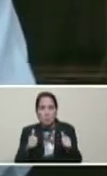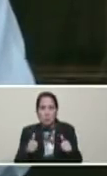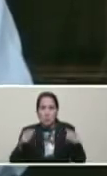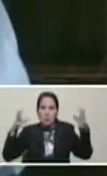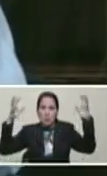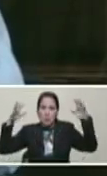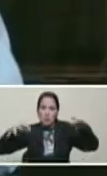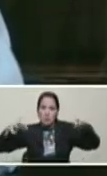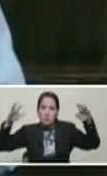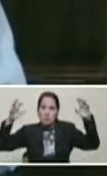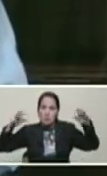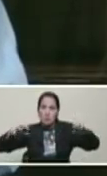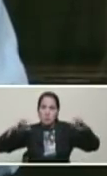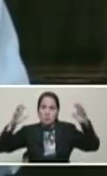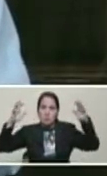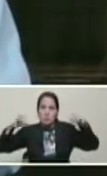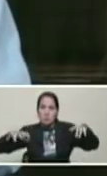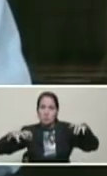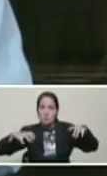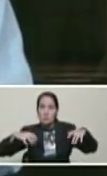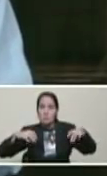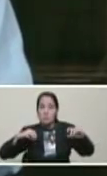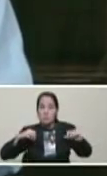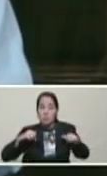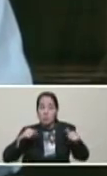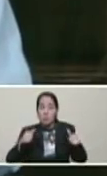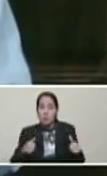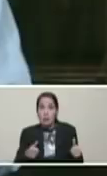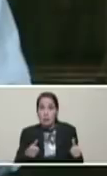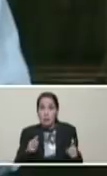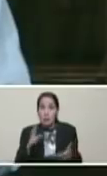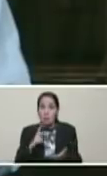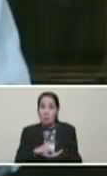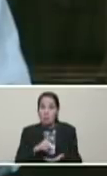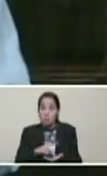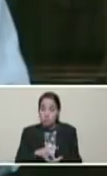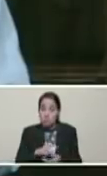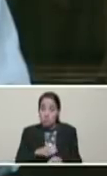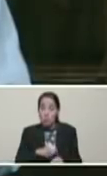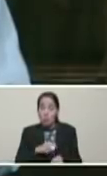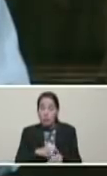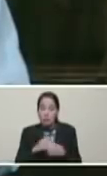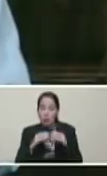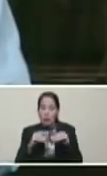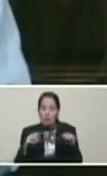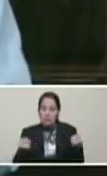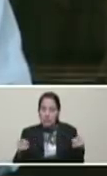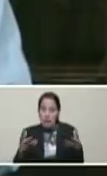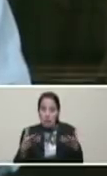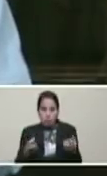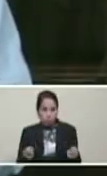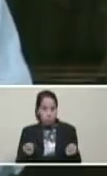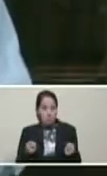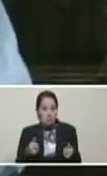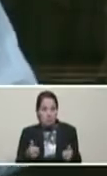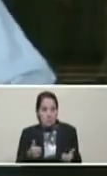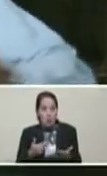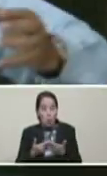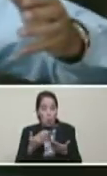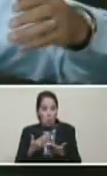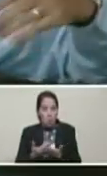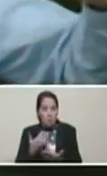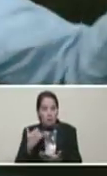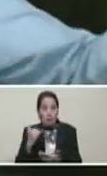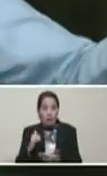el país a llover dijo la lluvia llega el momento propicio de la tierra para sembrar para sembrar y